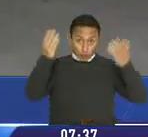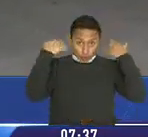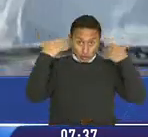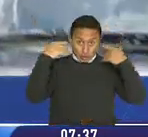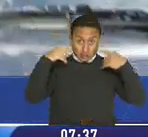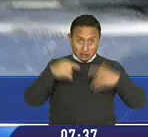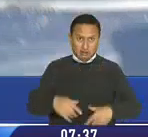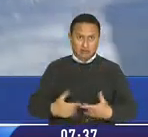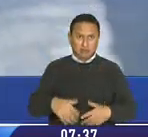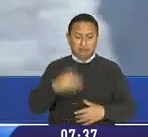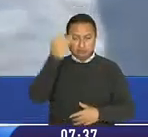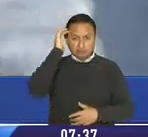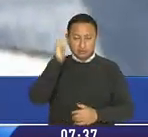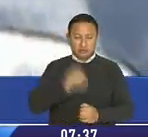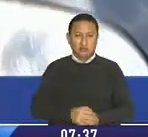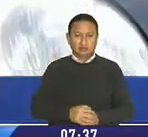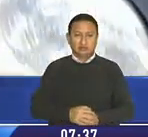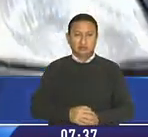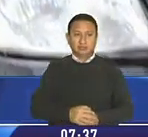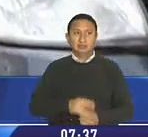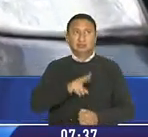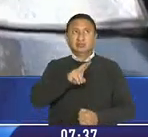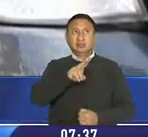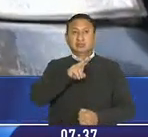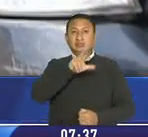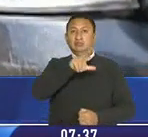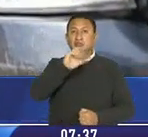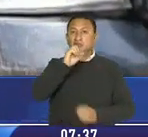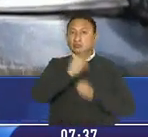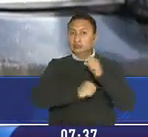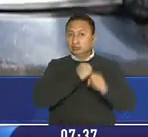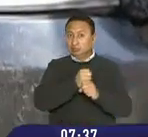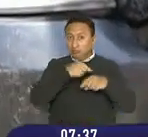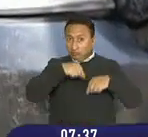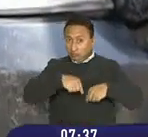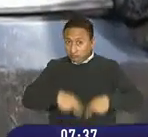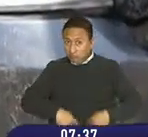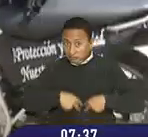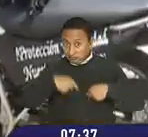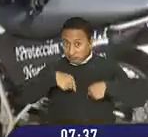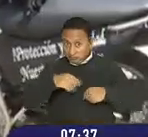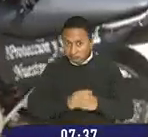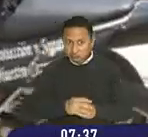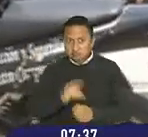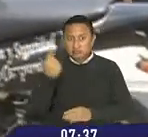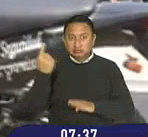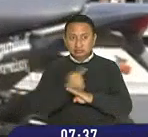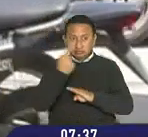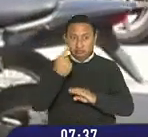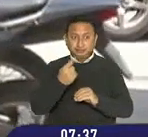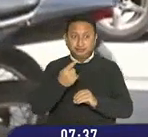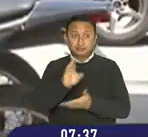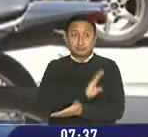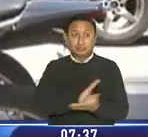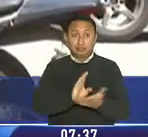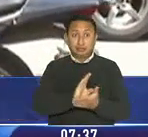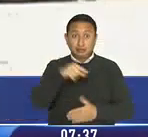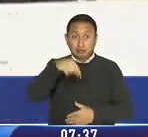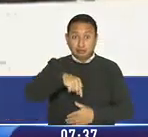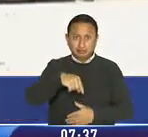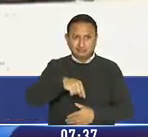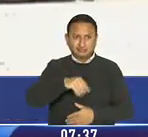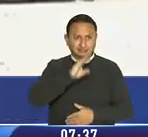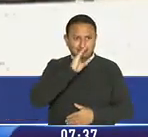Guayaquil. Primera vez en 30 años que vivimos aquí en la Trinitaria. El barrio siempre se ha catalogado